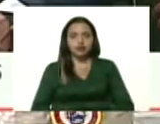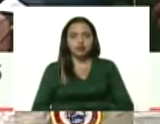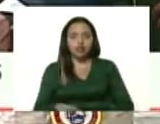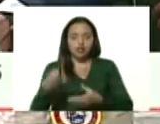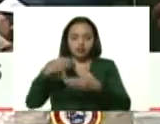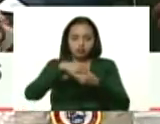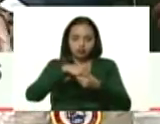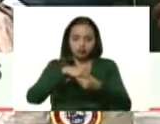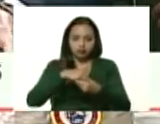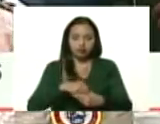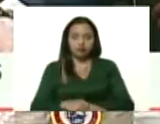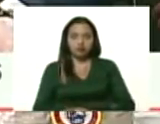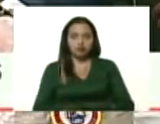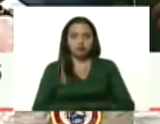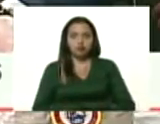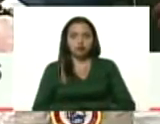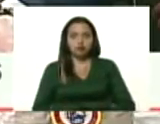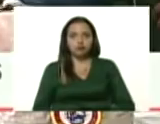insertas